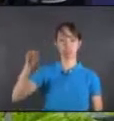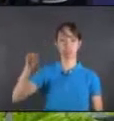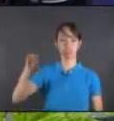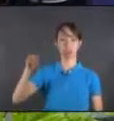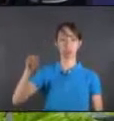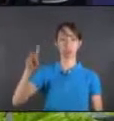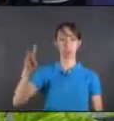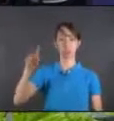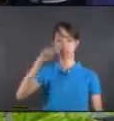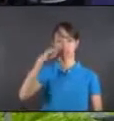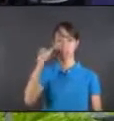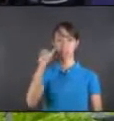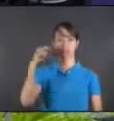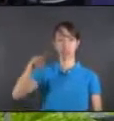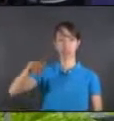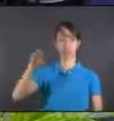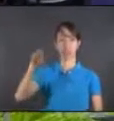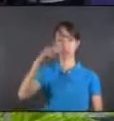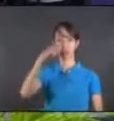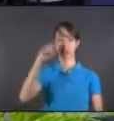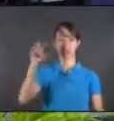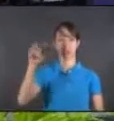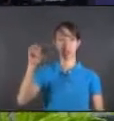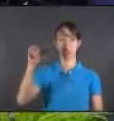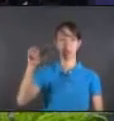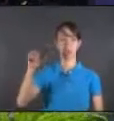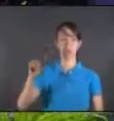los tesalonicenses dice Pablo,